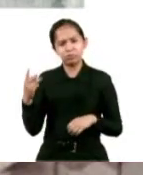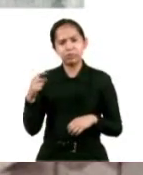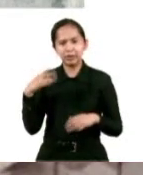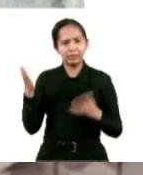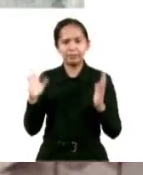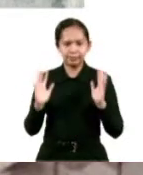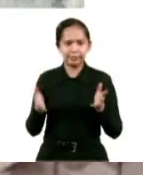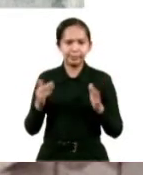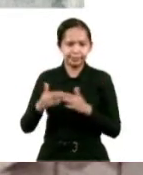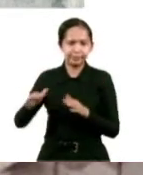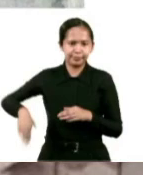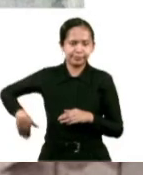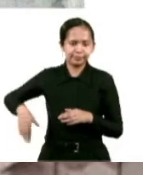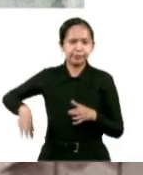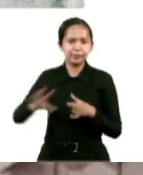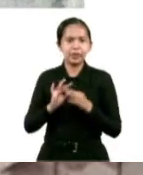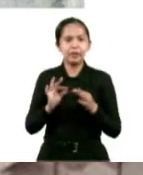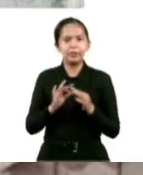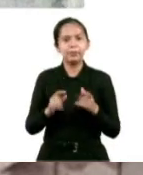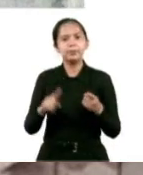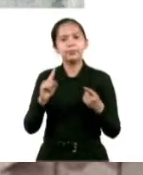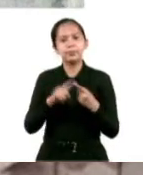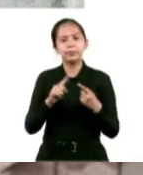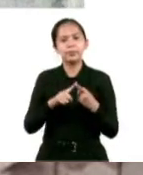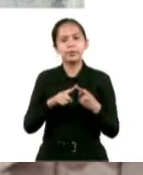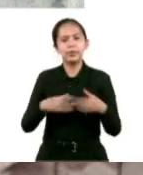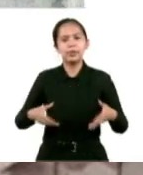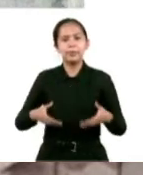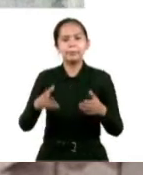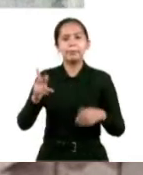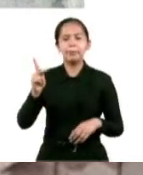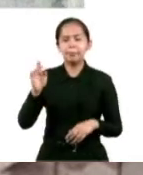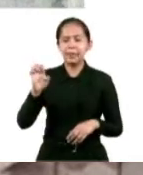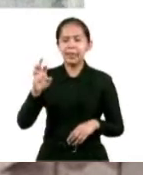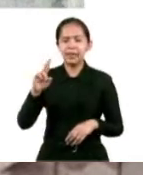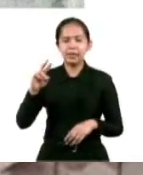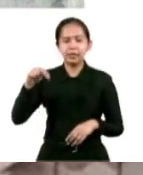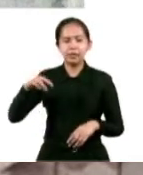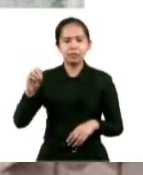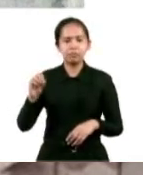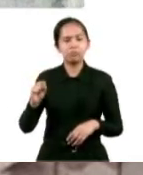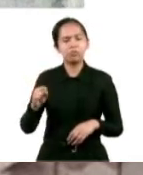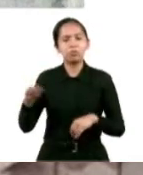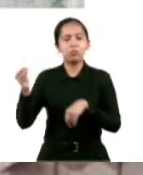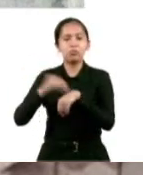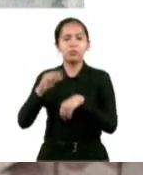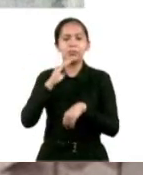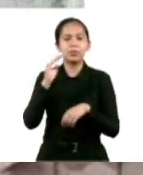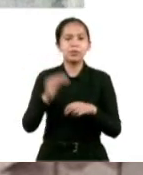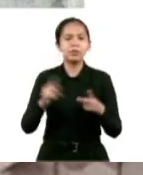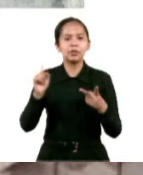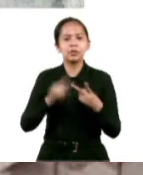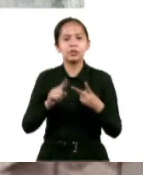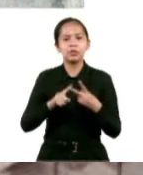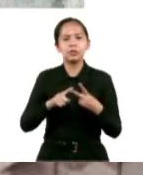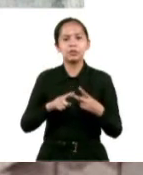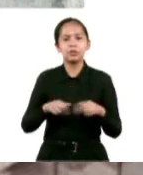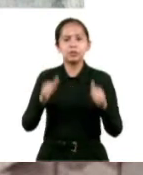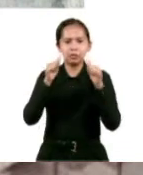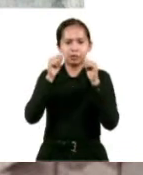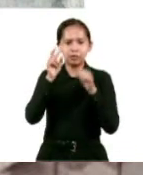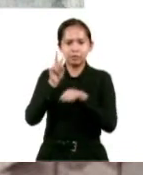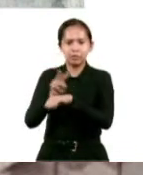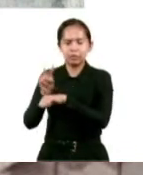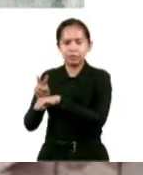primero, inadecuada colocación de pernos, textual, con base en la inspección visual realizada por